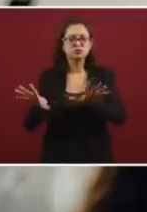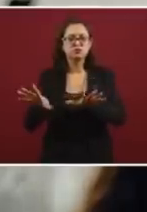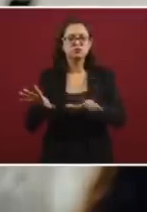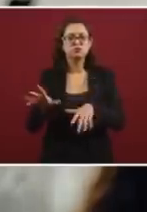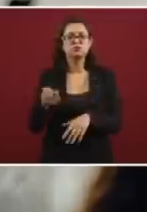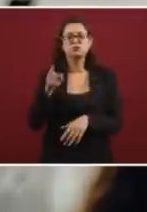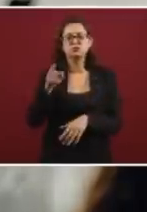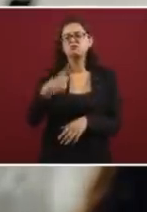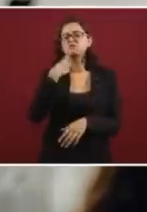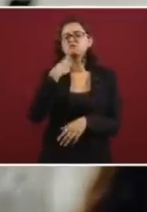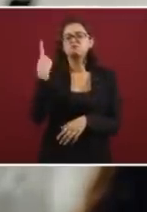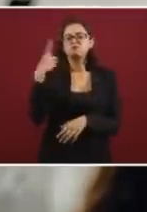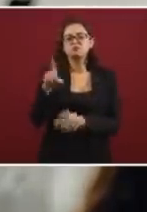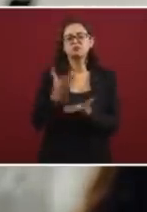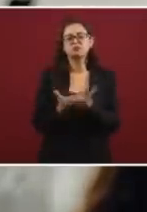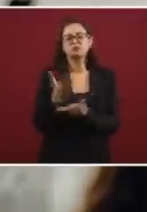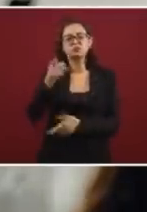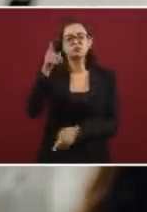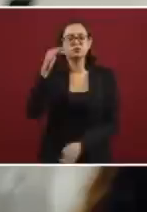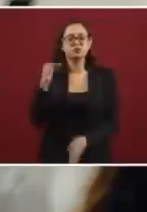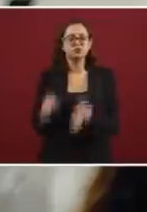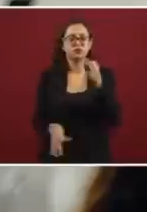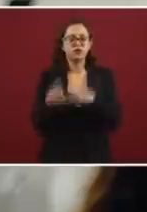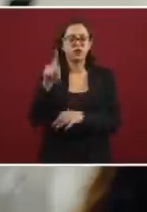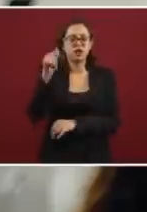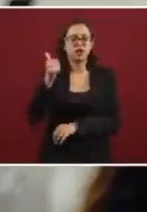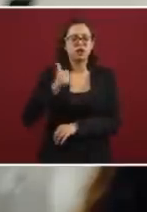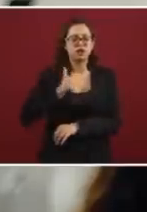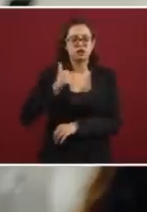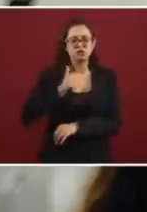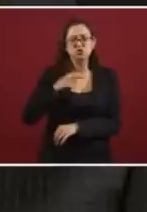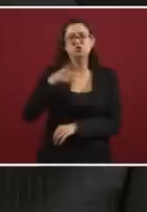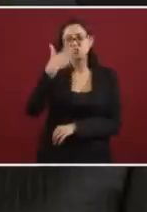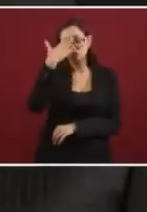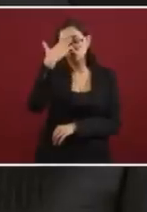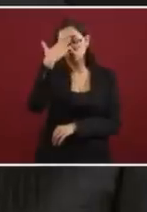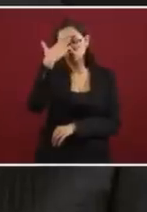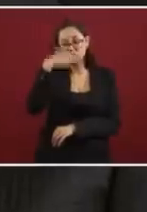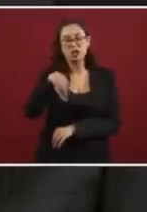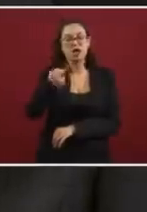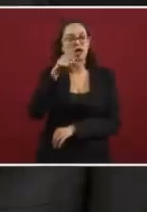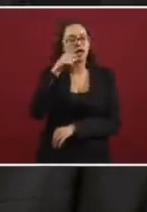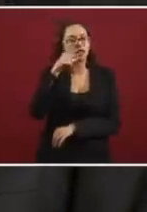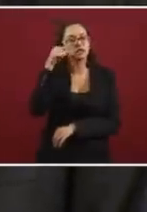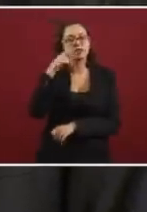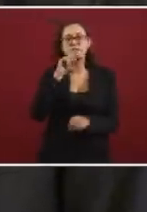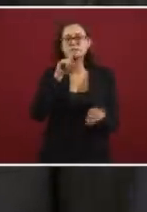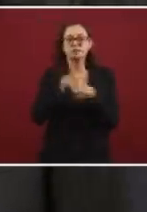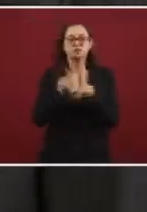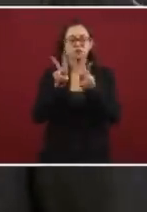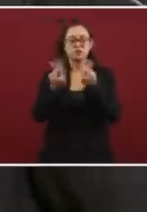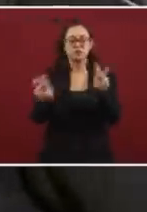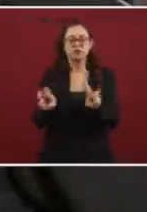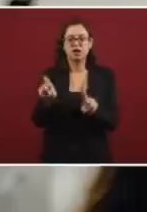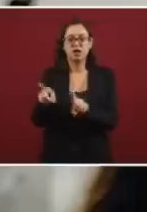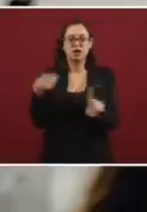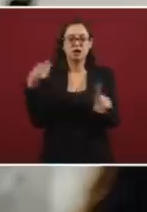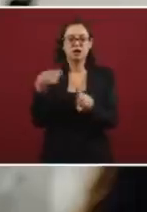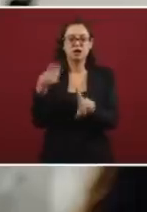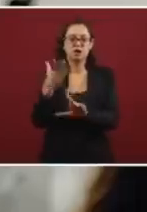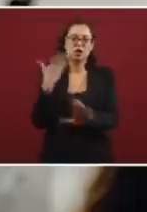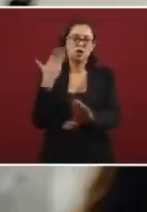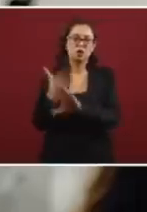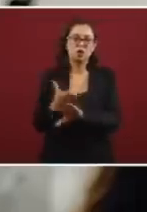una demanda que se presentó en un tribunal arbitral en canadá yo sé que usted se refirió ayer a ese tema es que apuntan a